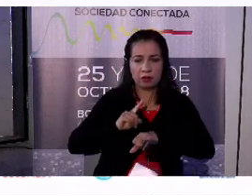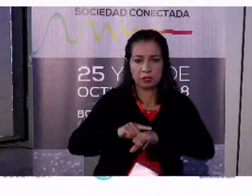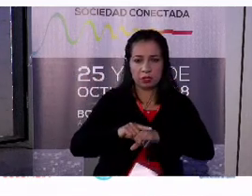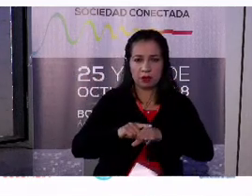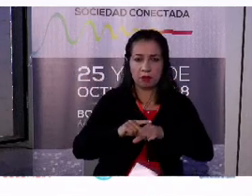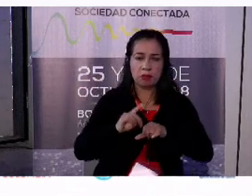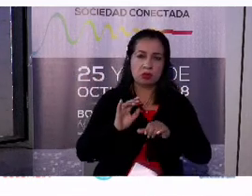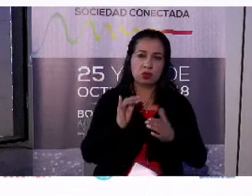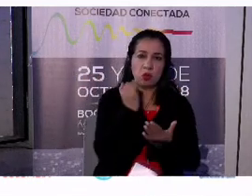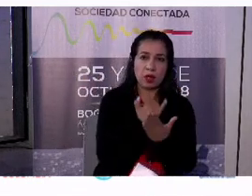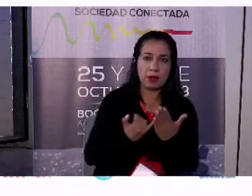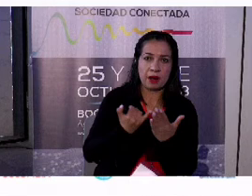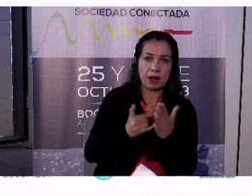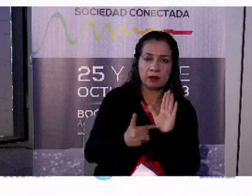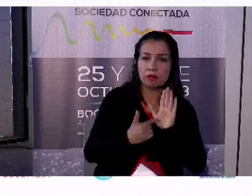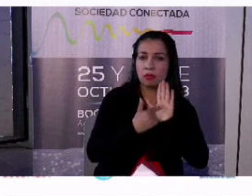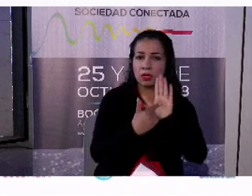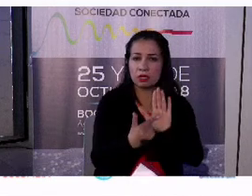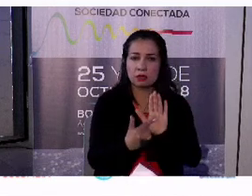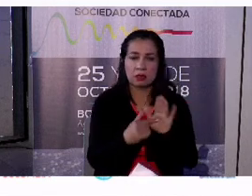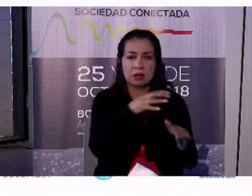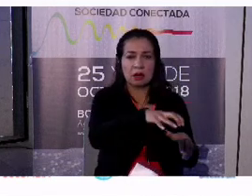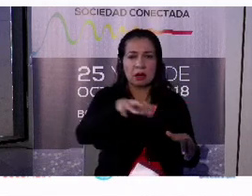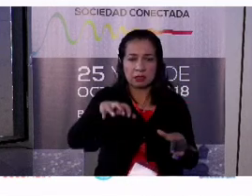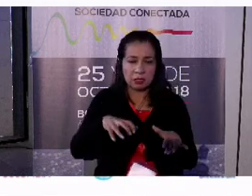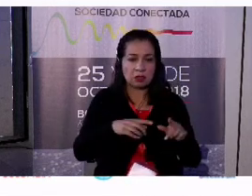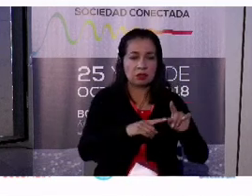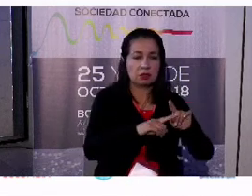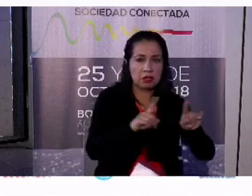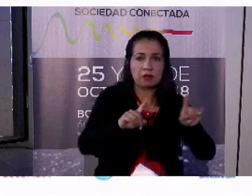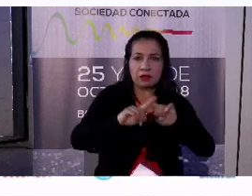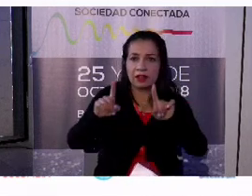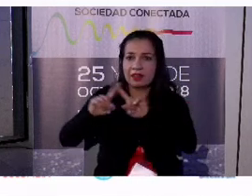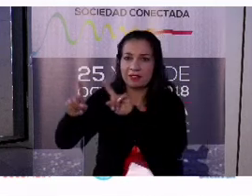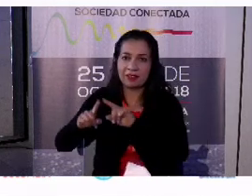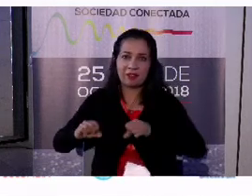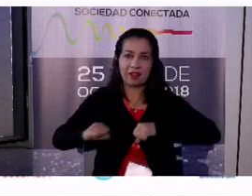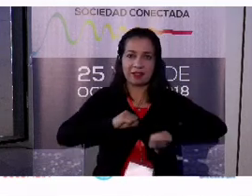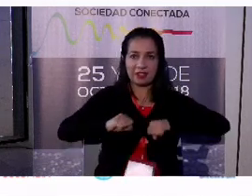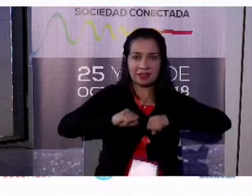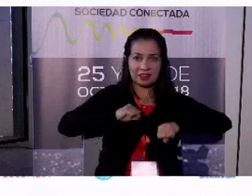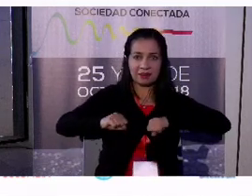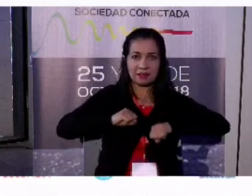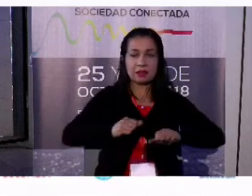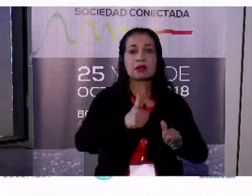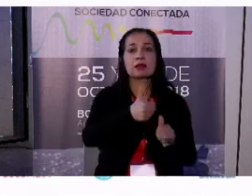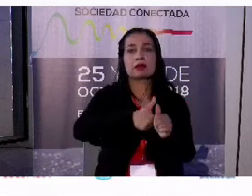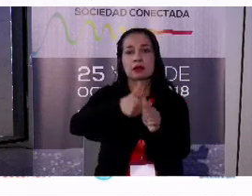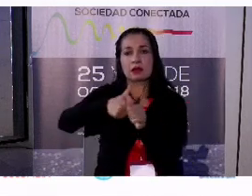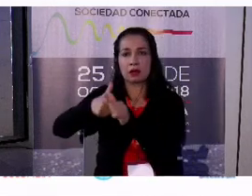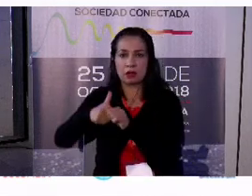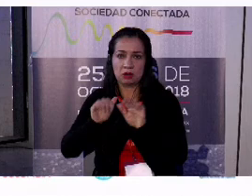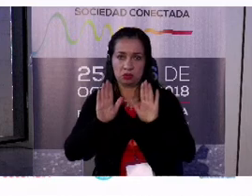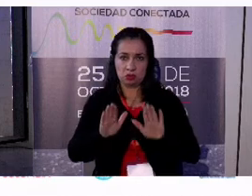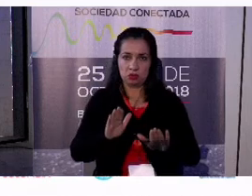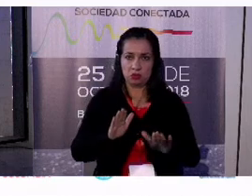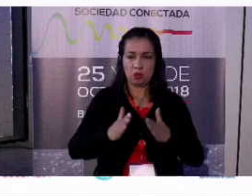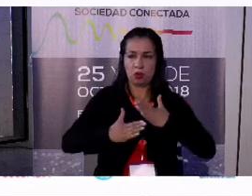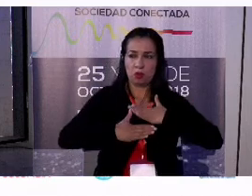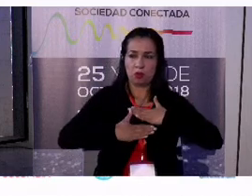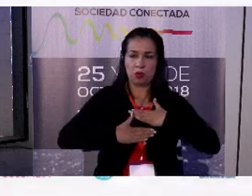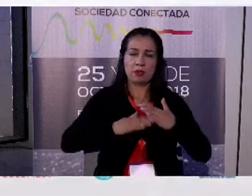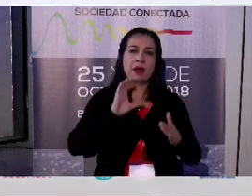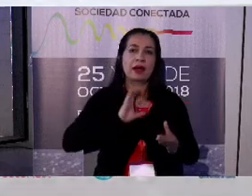diferentes estaciones activas y cada snapshop tiene sus propias características